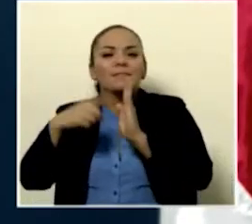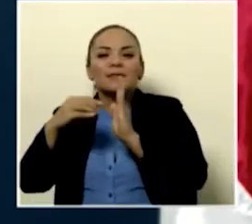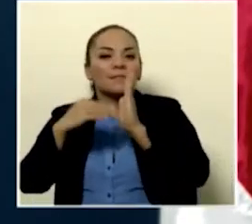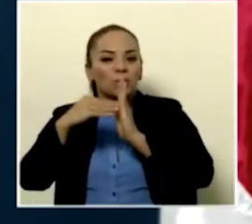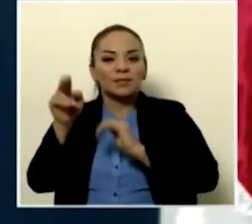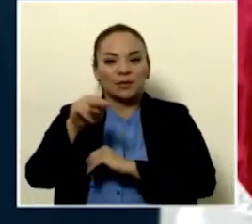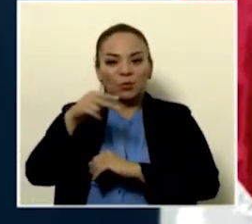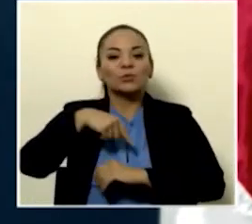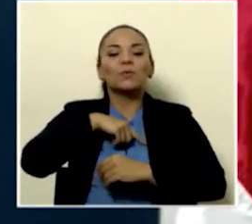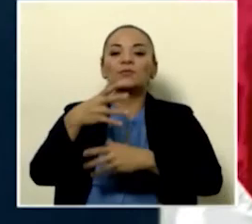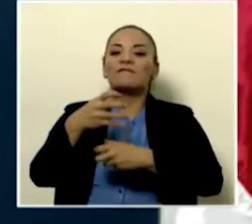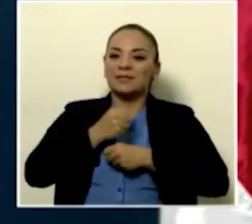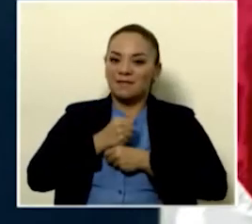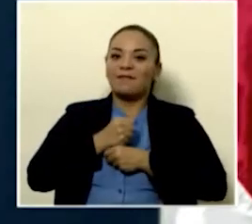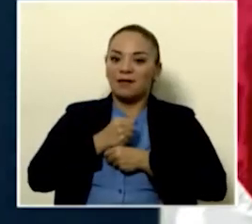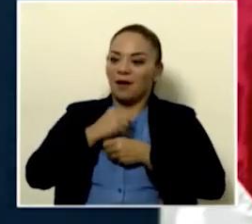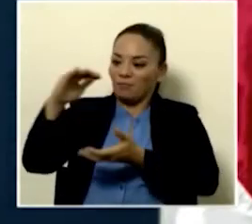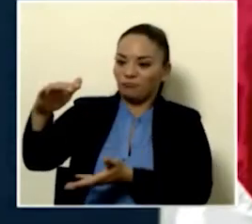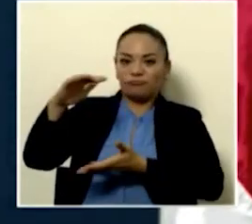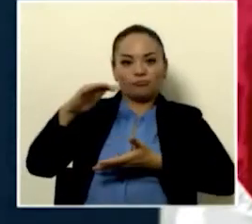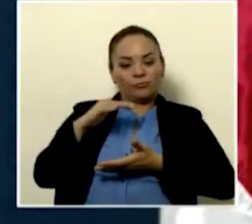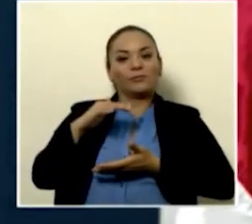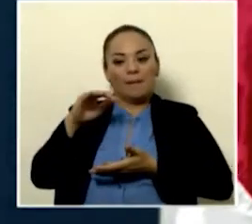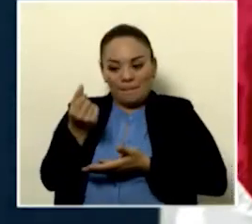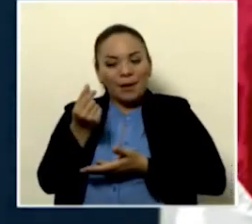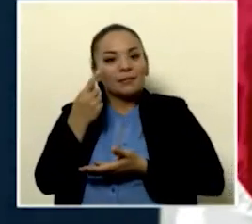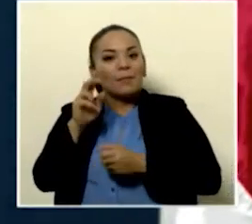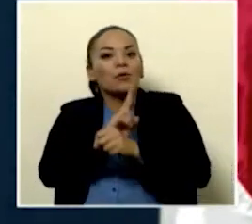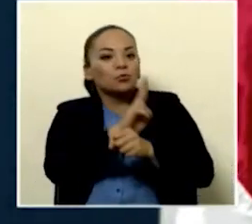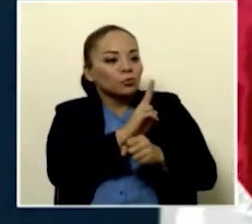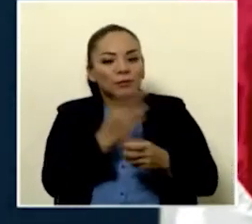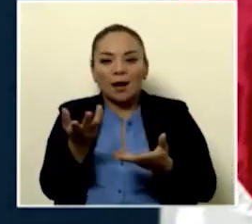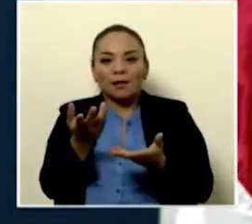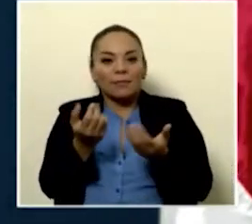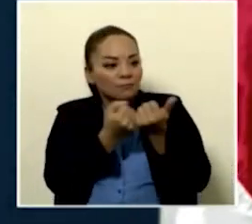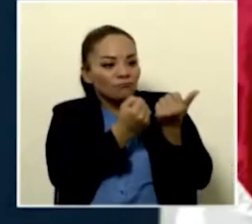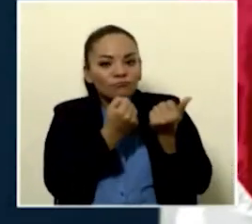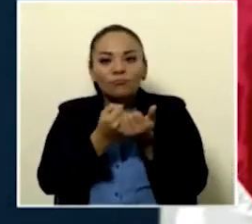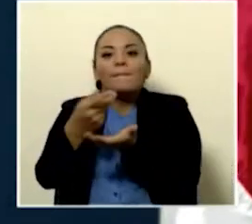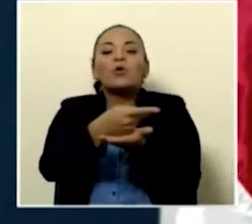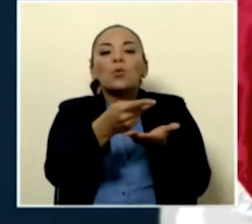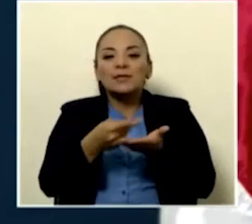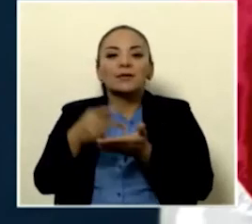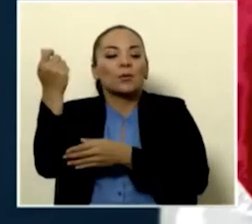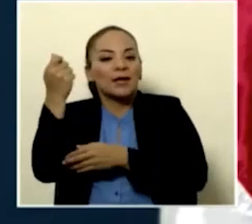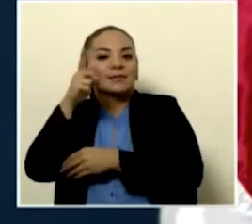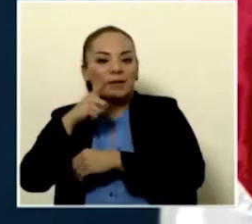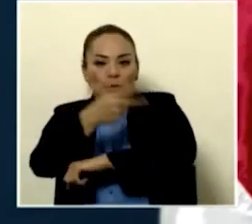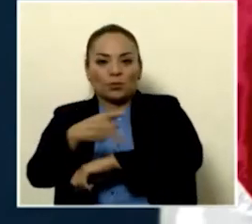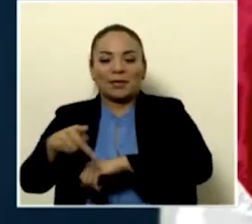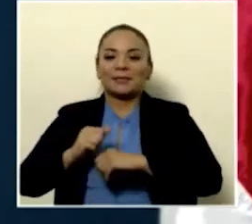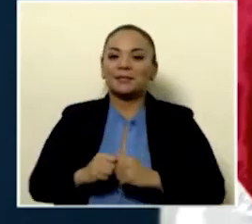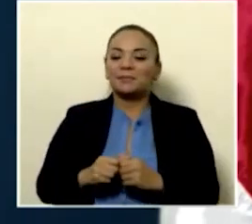vamos a recibir para efectivamente invertir en nuestras provincias costeras del Pacífico. Ministro, a